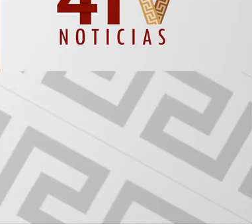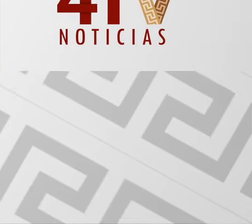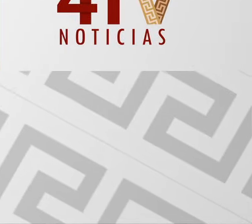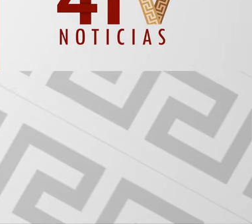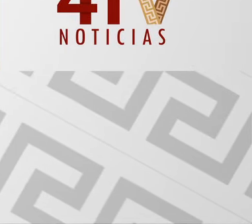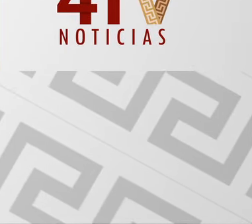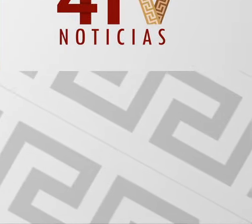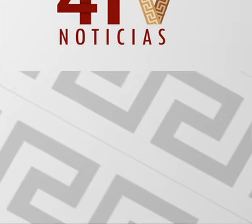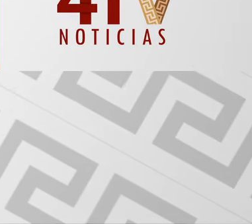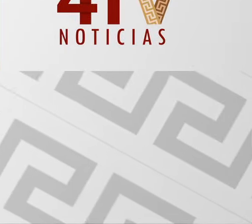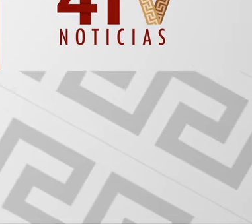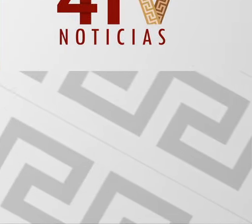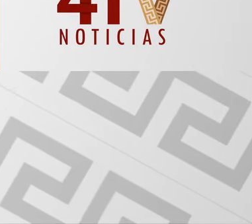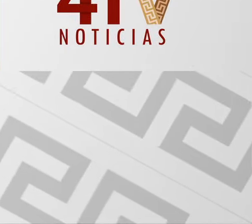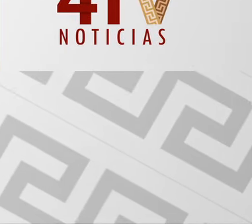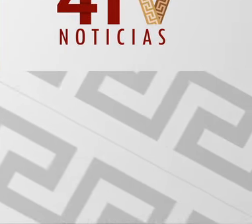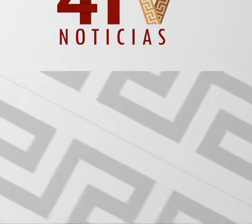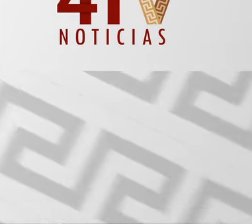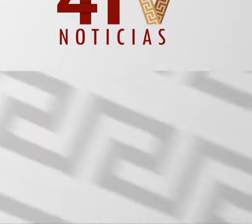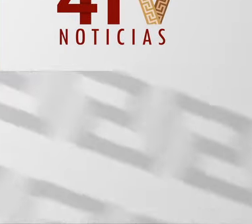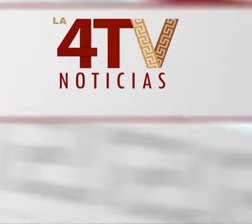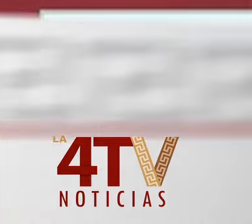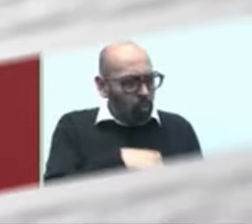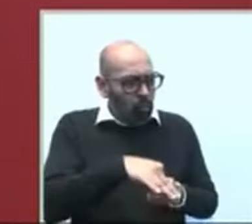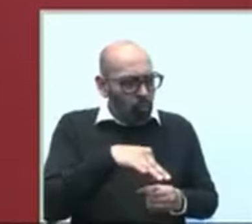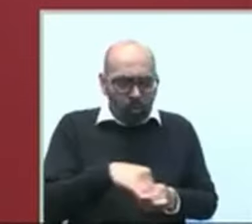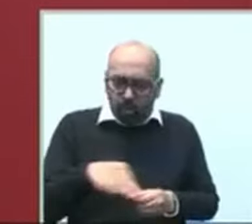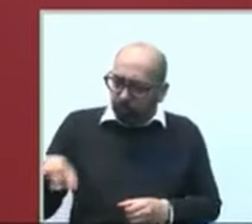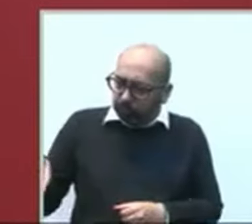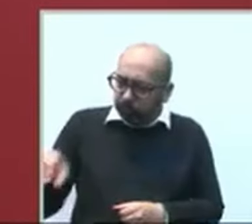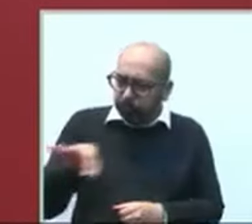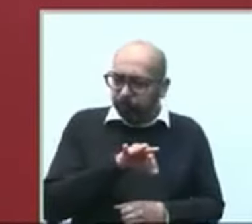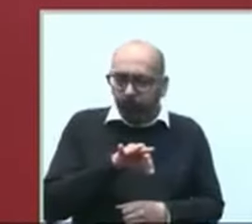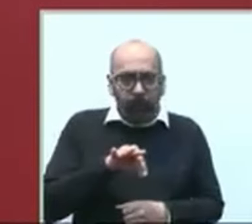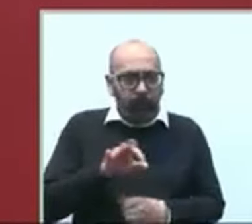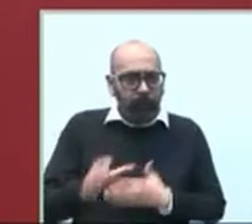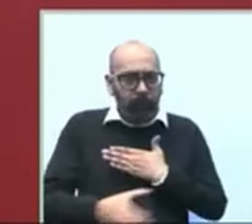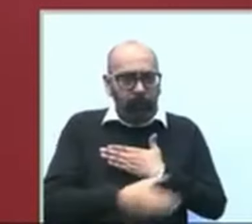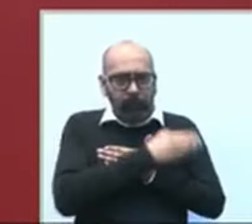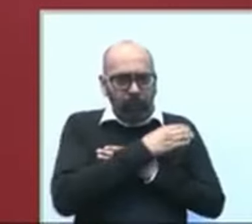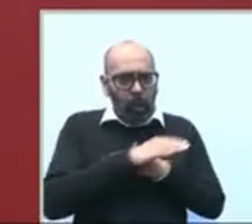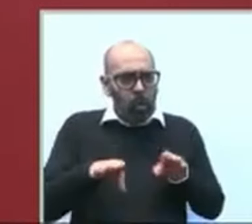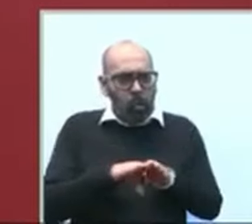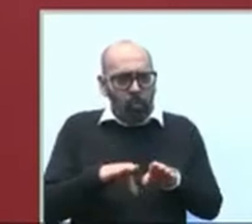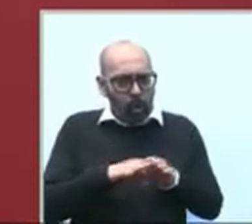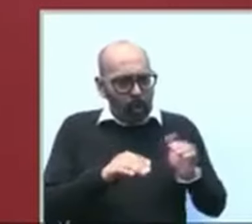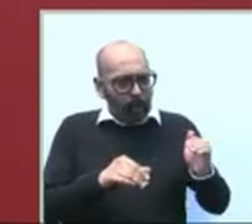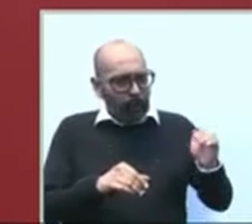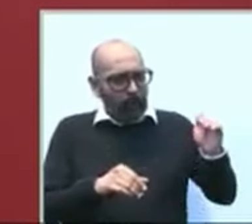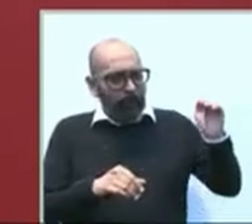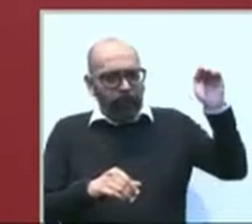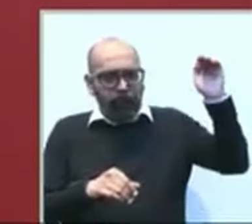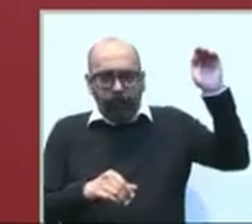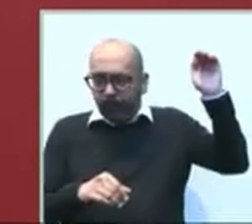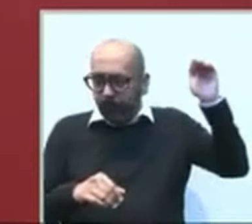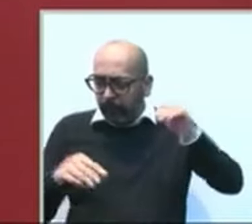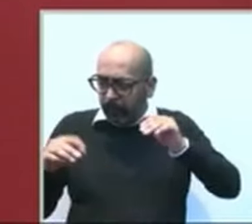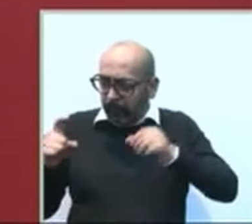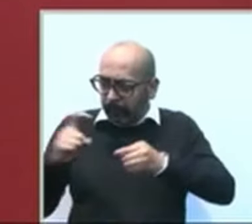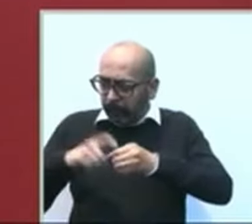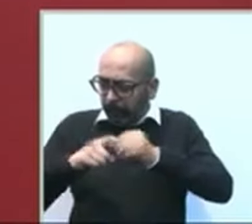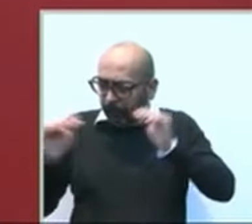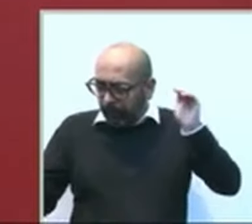pueblo de México, a través de sus representantes, tiene que estar a la altura y continuar. Y a todos nosotros nos toca informar. Por eso tuvimos ayer una reunión con todos los legisladores, algunos aquí